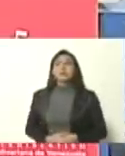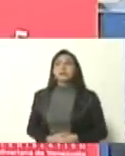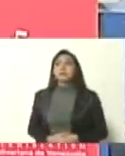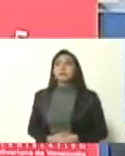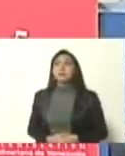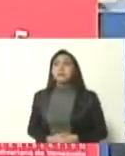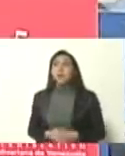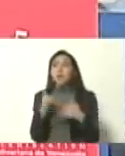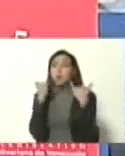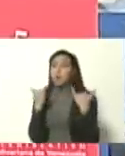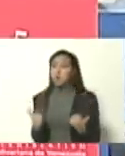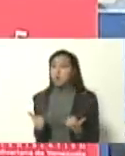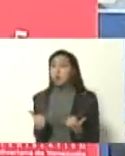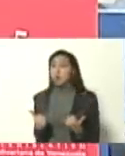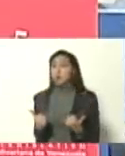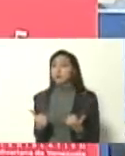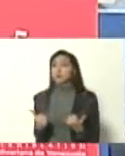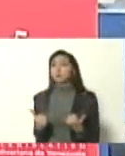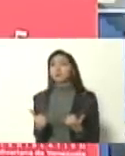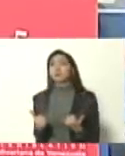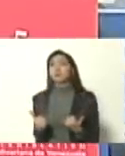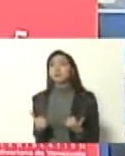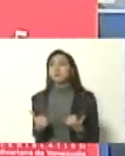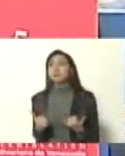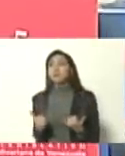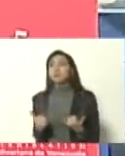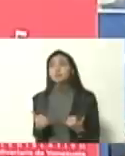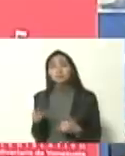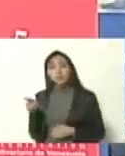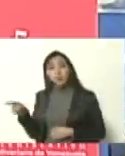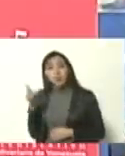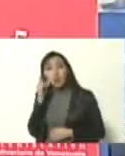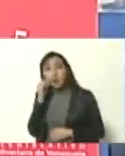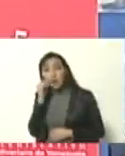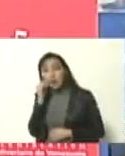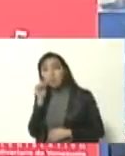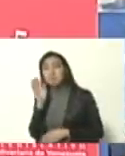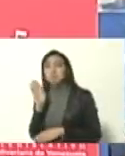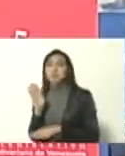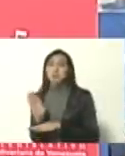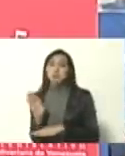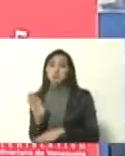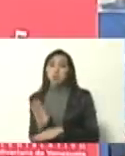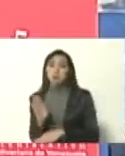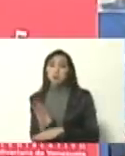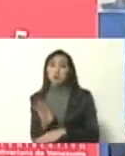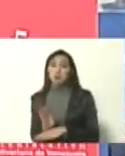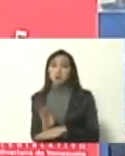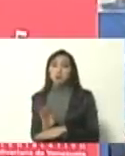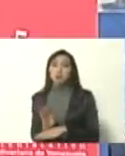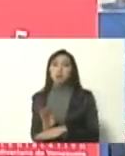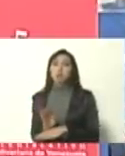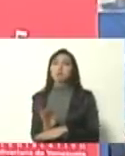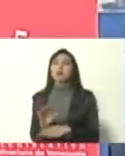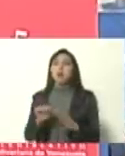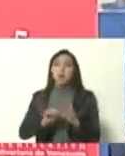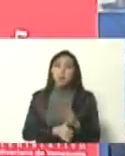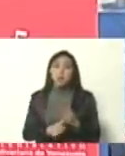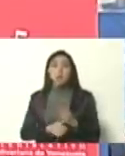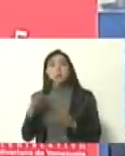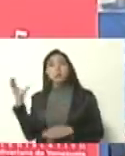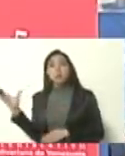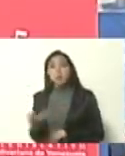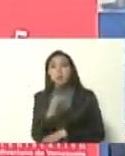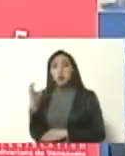está en este momento sepultado bajo la protección del DNI de Colombia